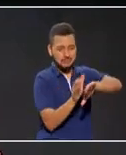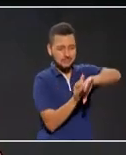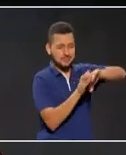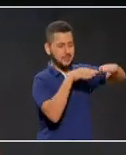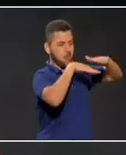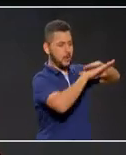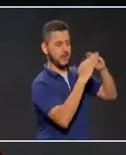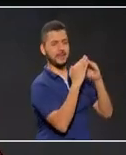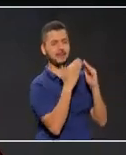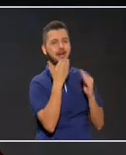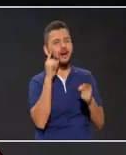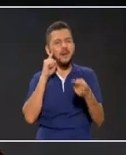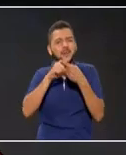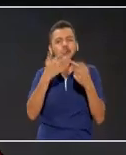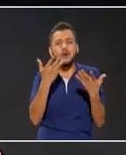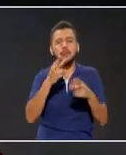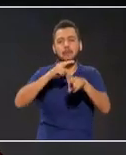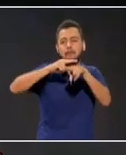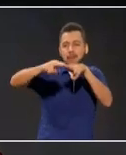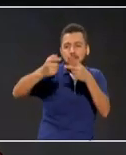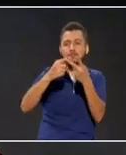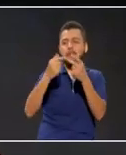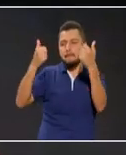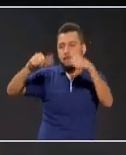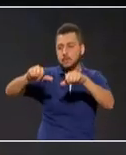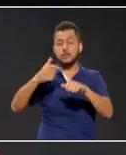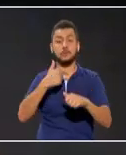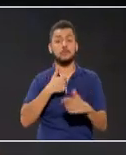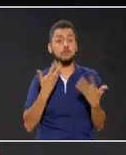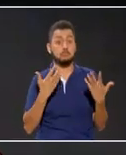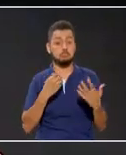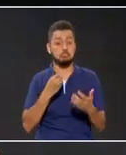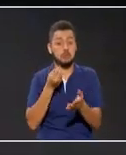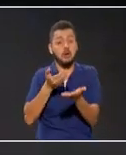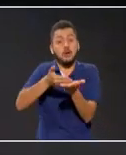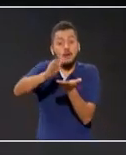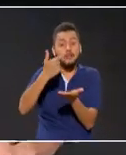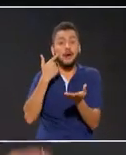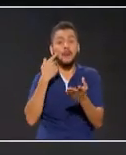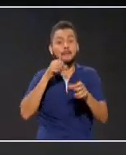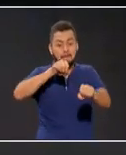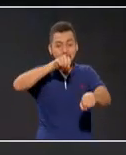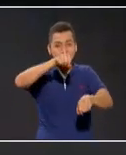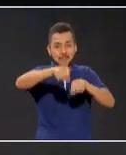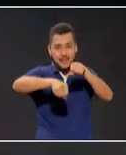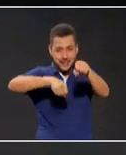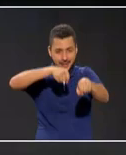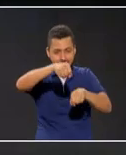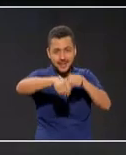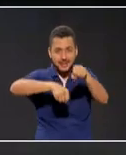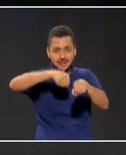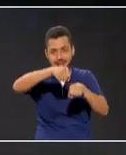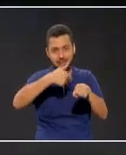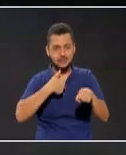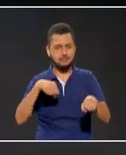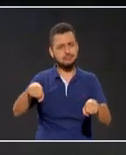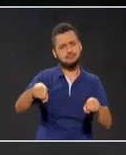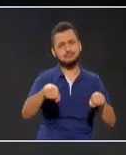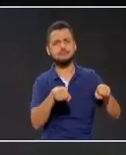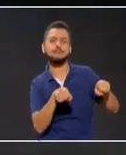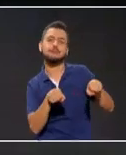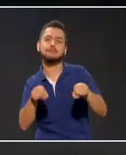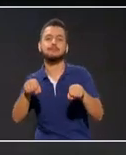ciclorrutas, vamos a tener también bicicletas eléctricas y vamos a trabajar en ampliar el tema de la cultura metro y